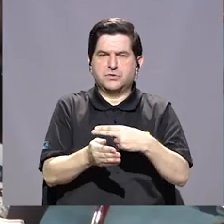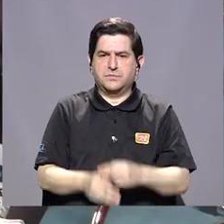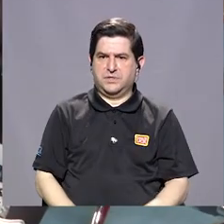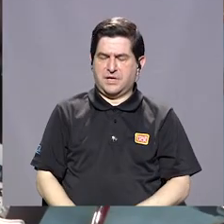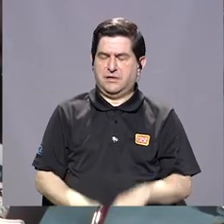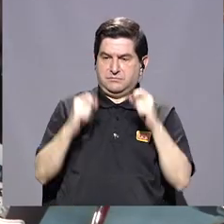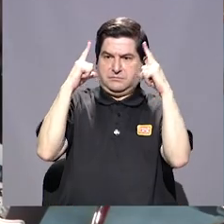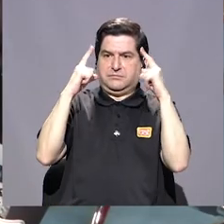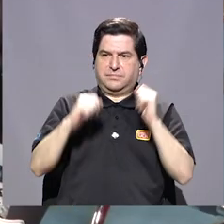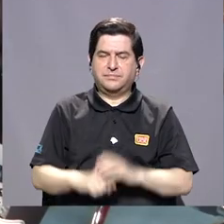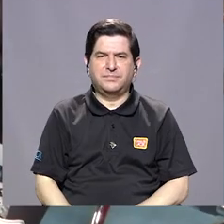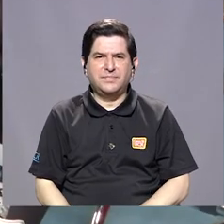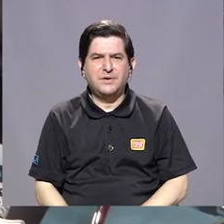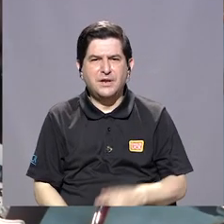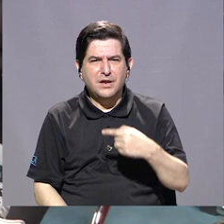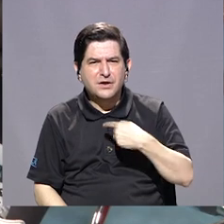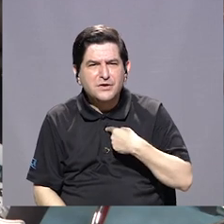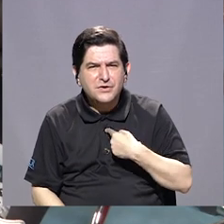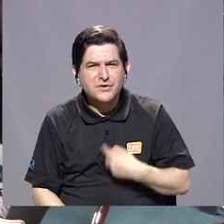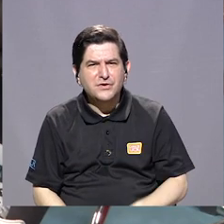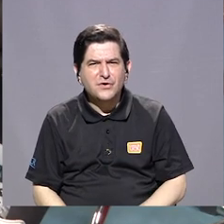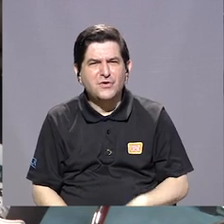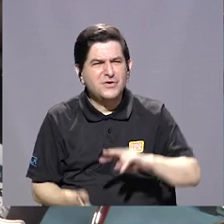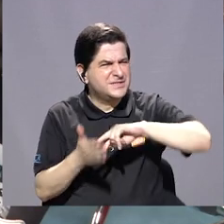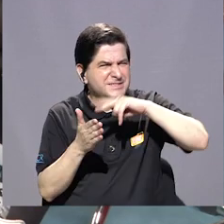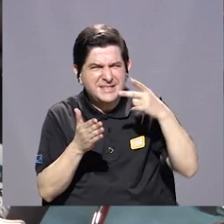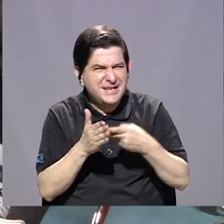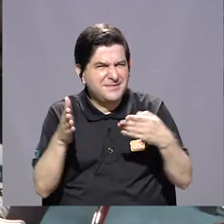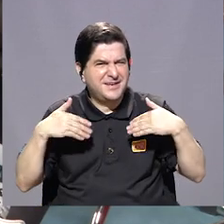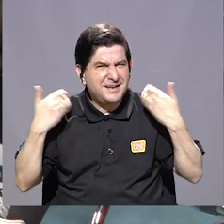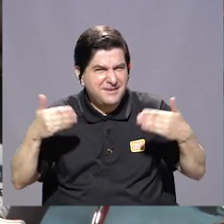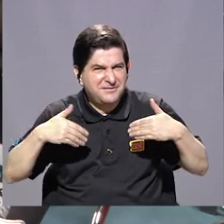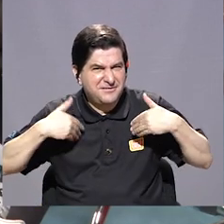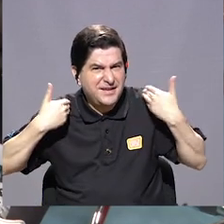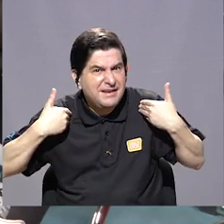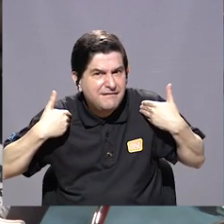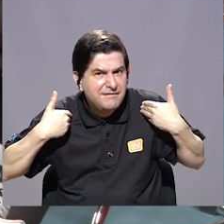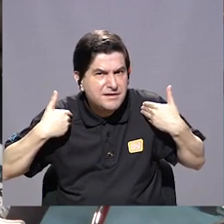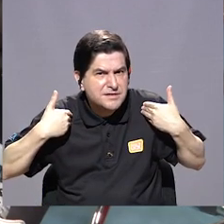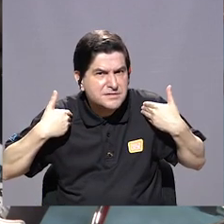Y no brinqué de felicidad en el sentido de que